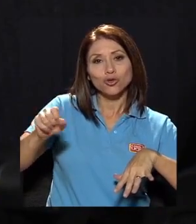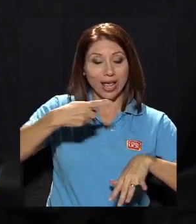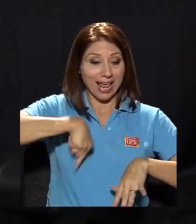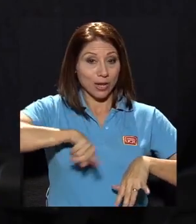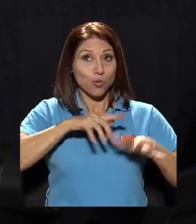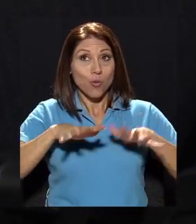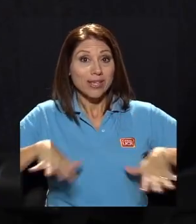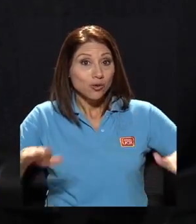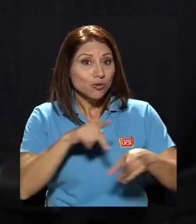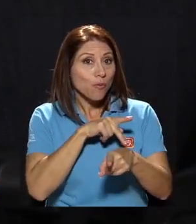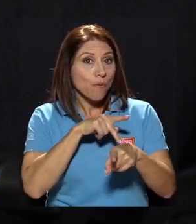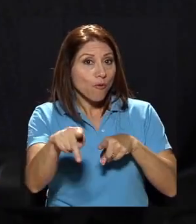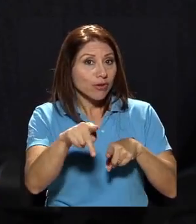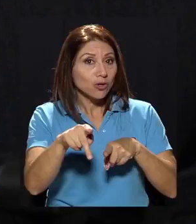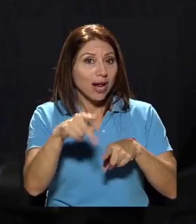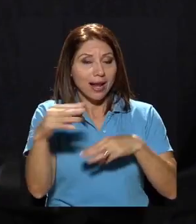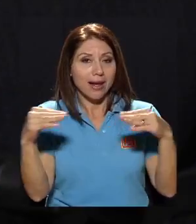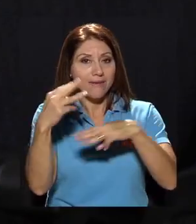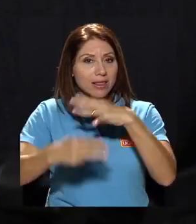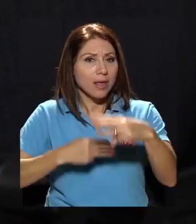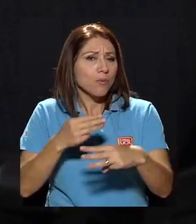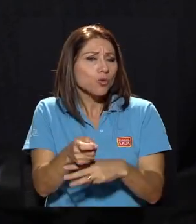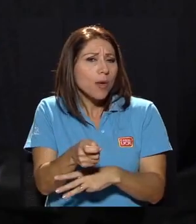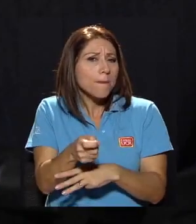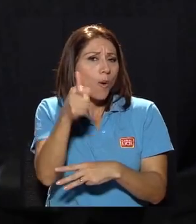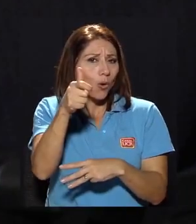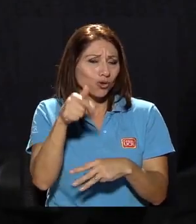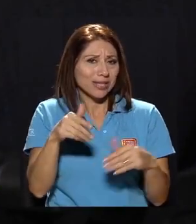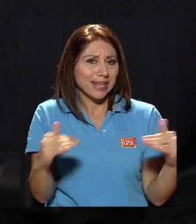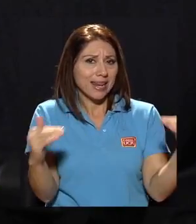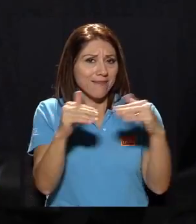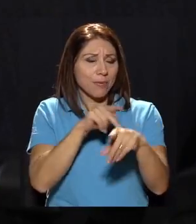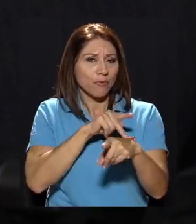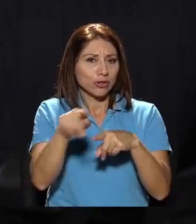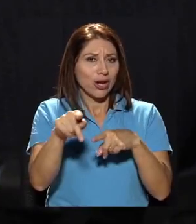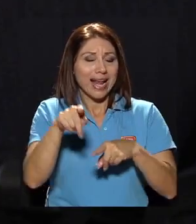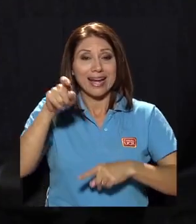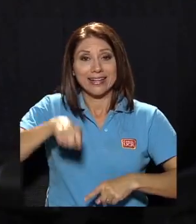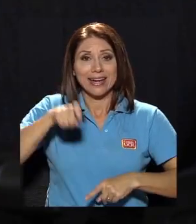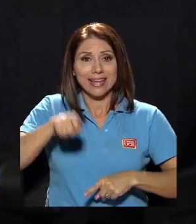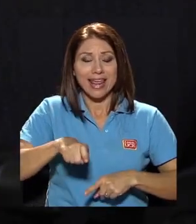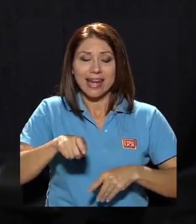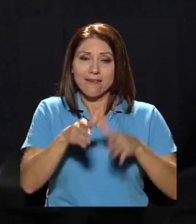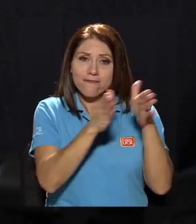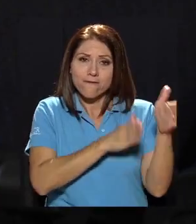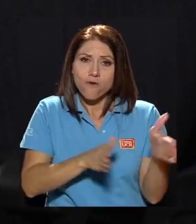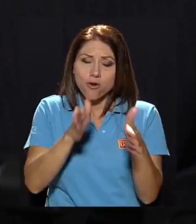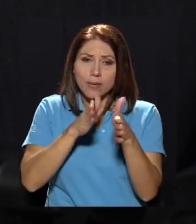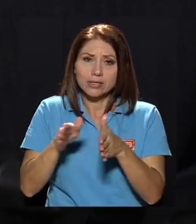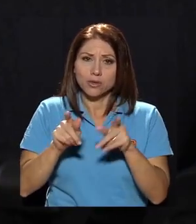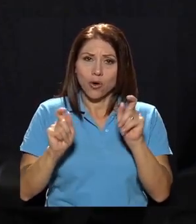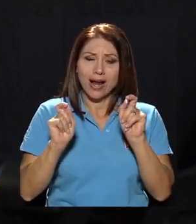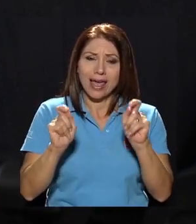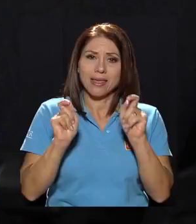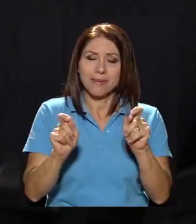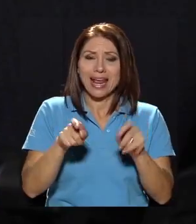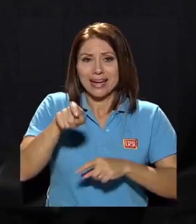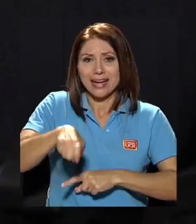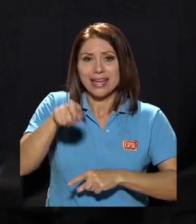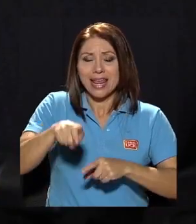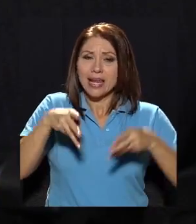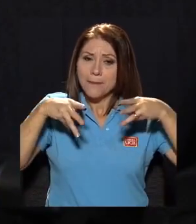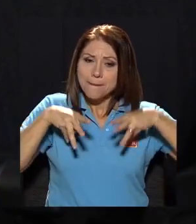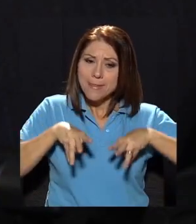pocos planetarios profesionales, que refiere ya formación académica y métodos